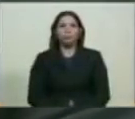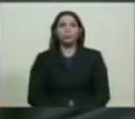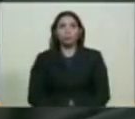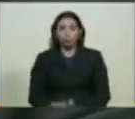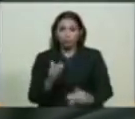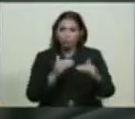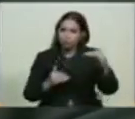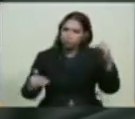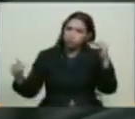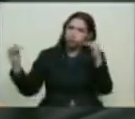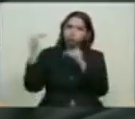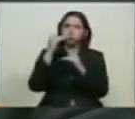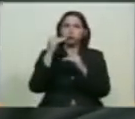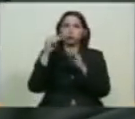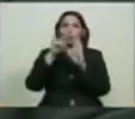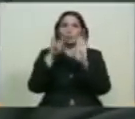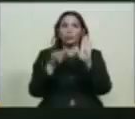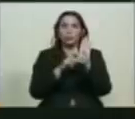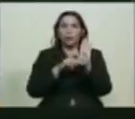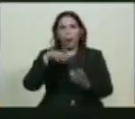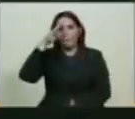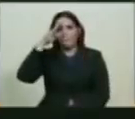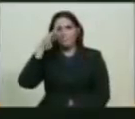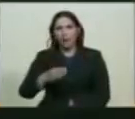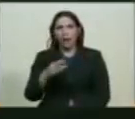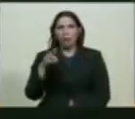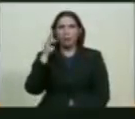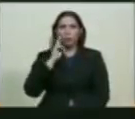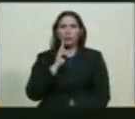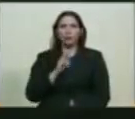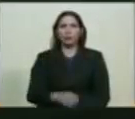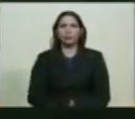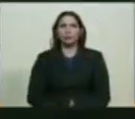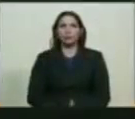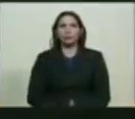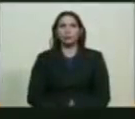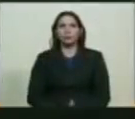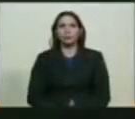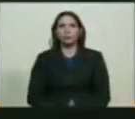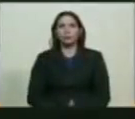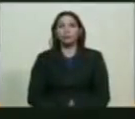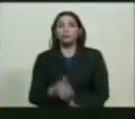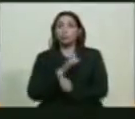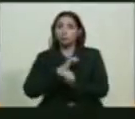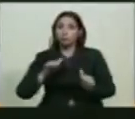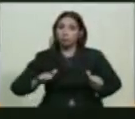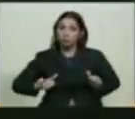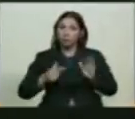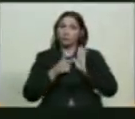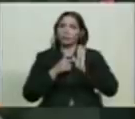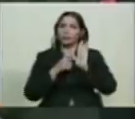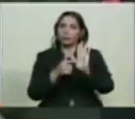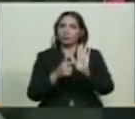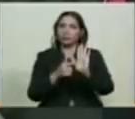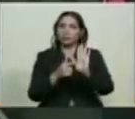al máximo nivel de nuestra Armada Bolivariana. Y por llevar desde la Armada un ejemplo a la